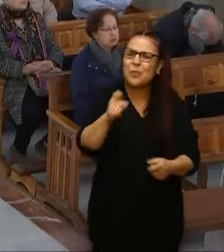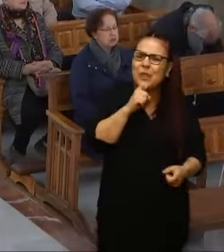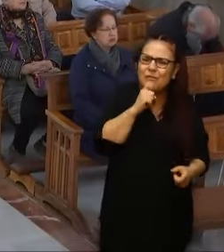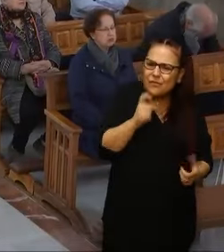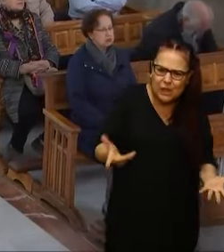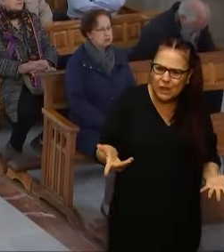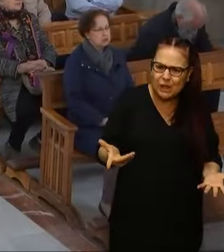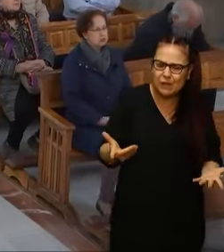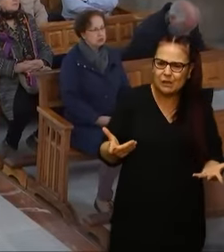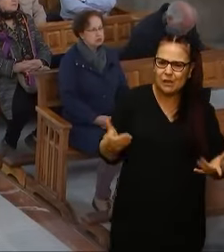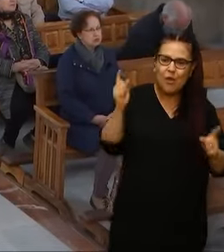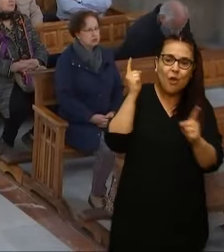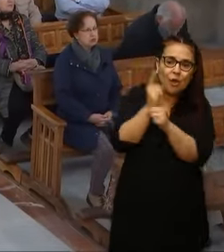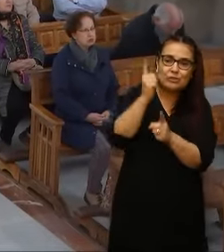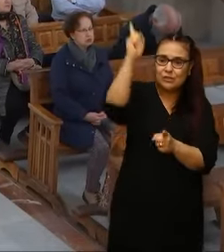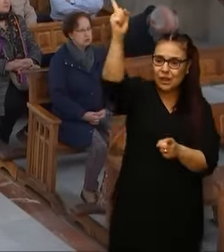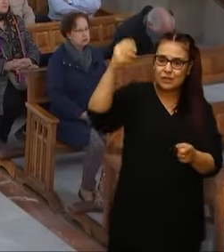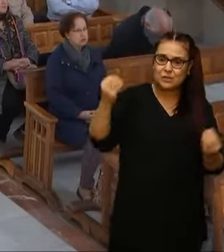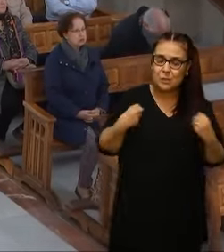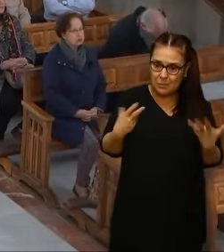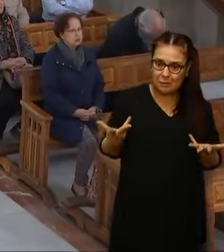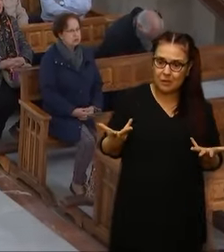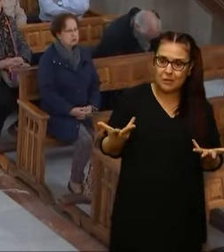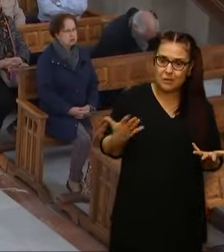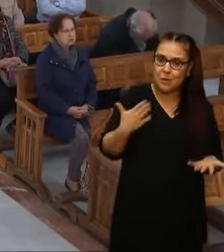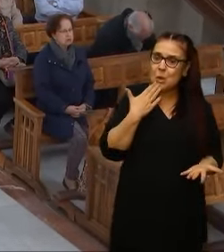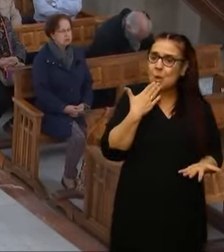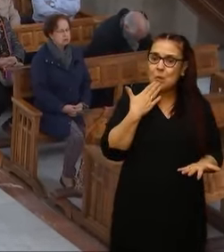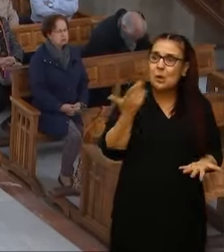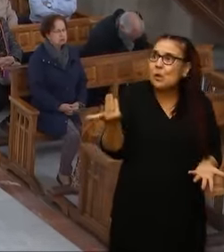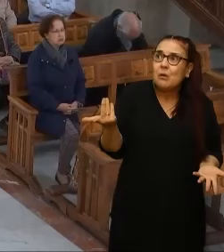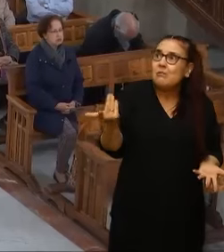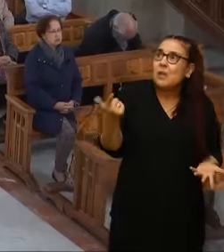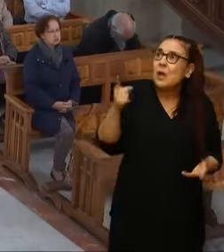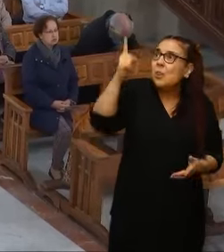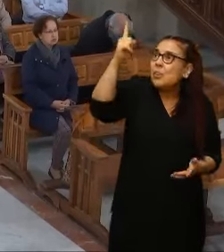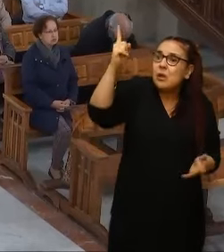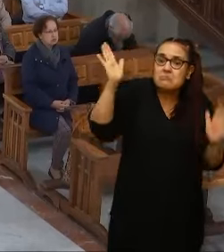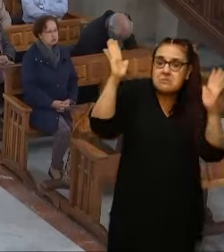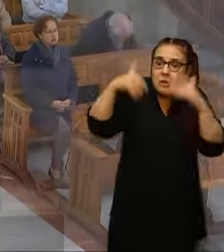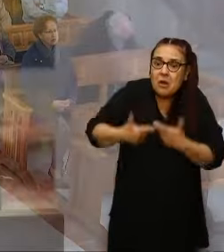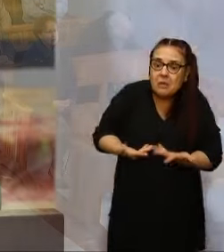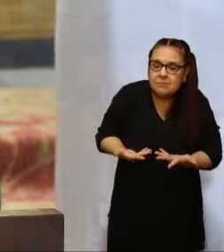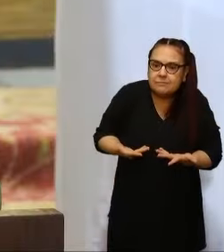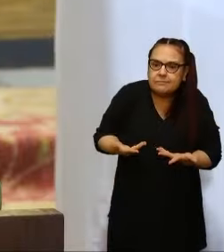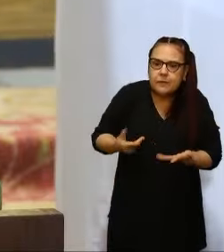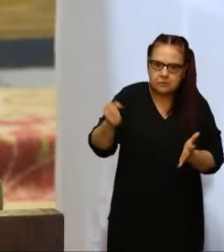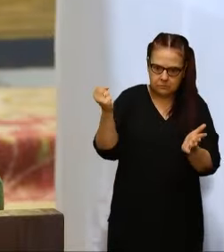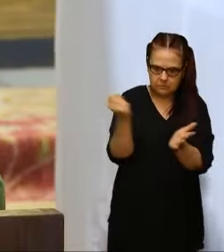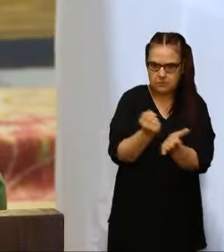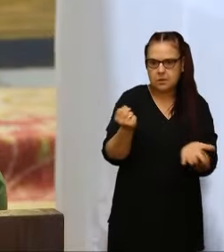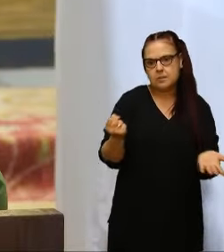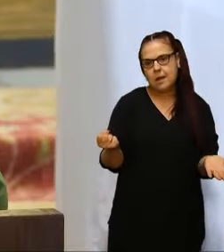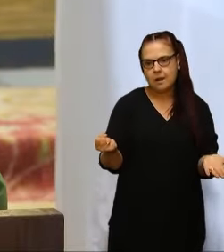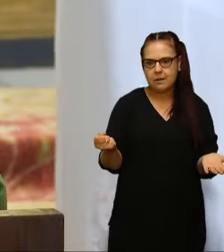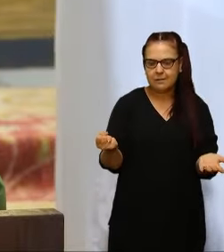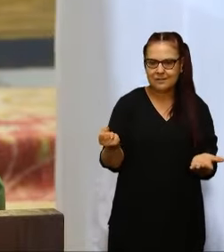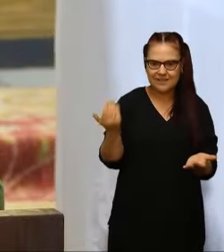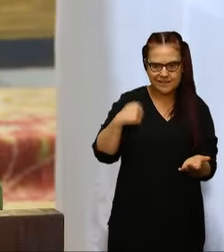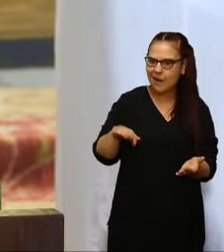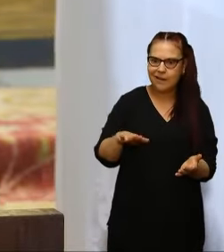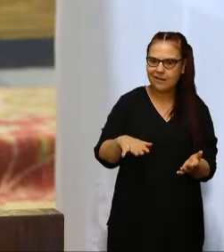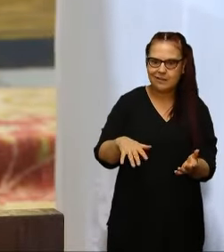contra de Dios, el vivir como si Dios no existiera, que se está extendiendo, es una señal de los últimos